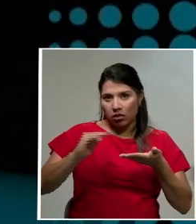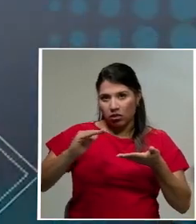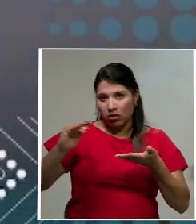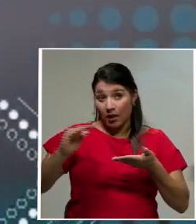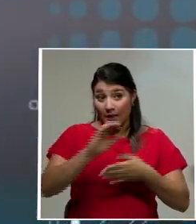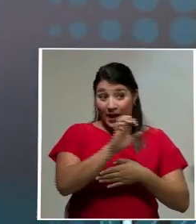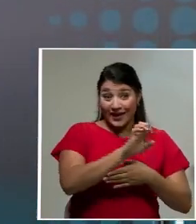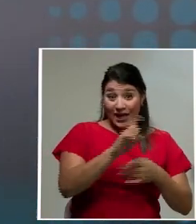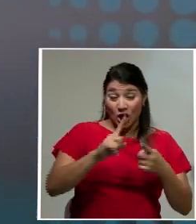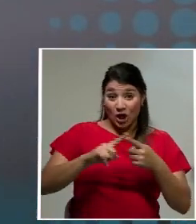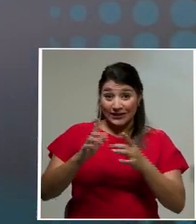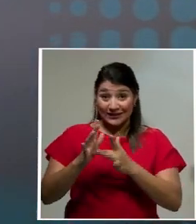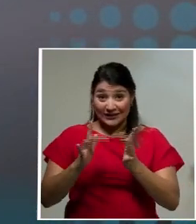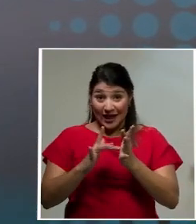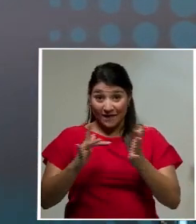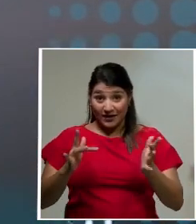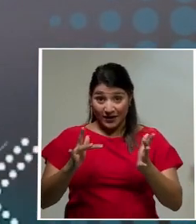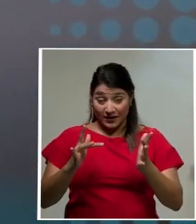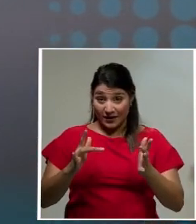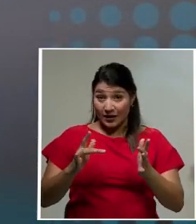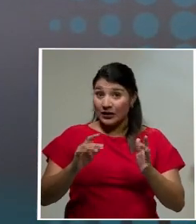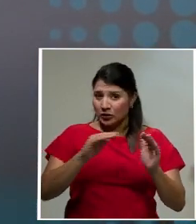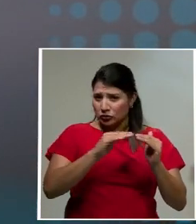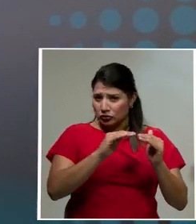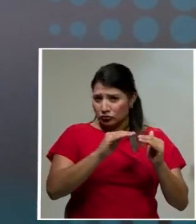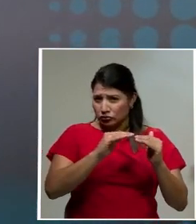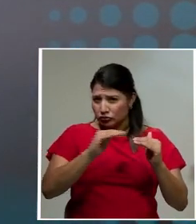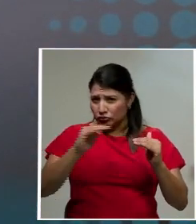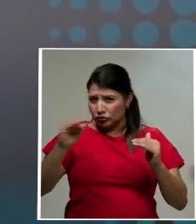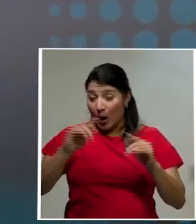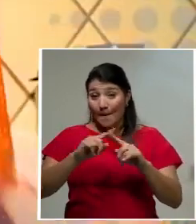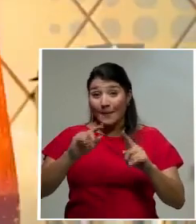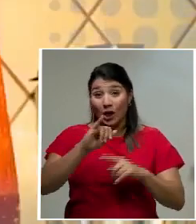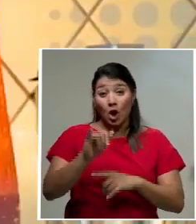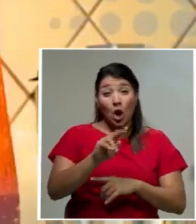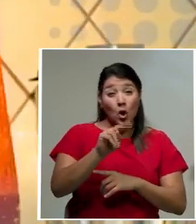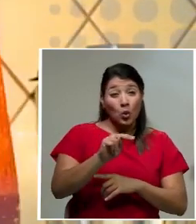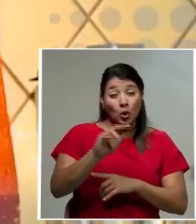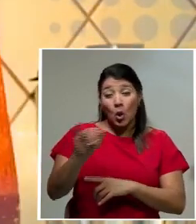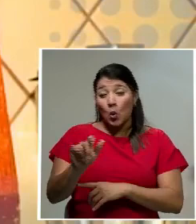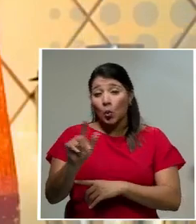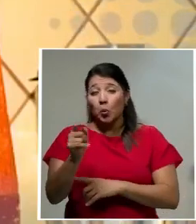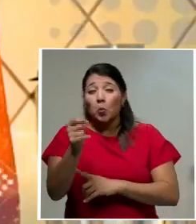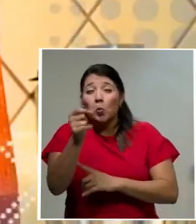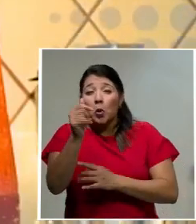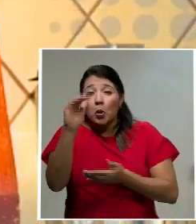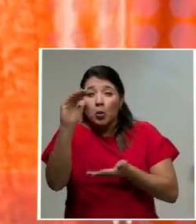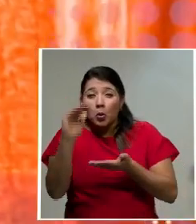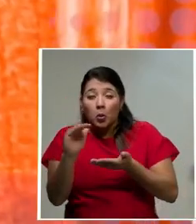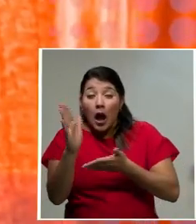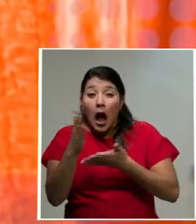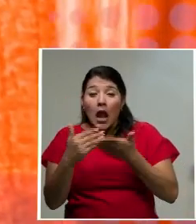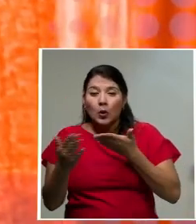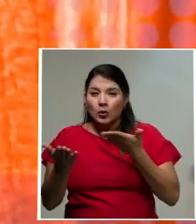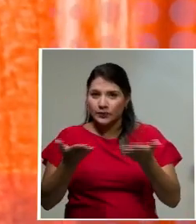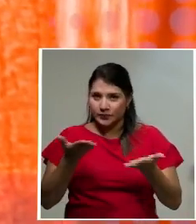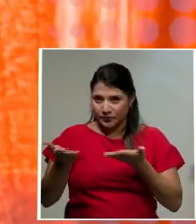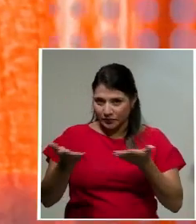últimos 4 meses, entre junio y julio hubo una leve disminución en el precio de algunos